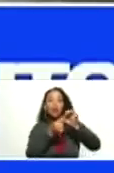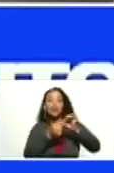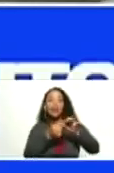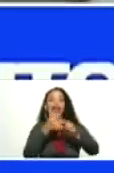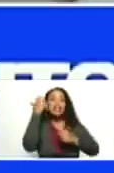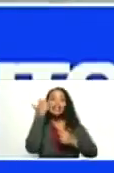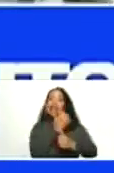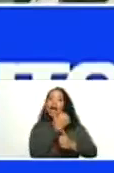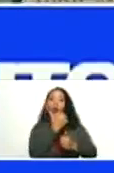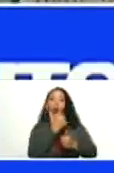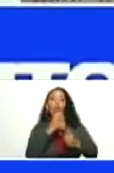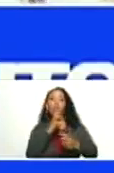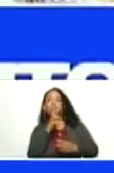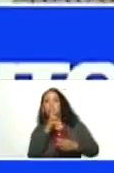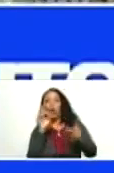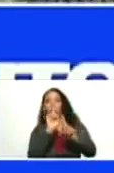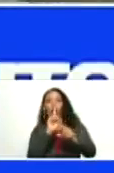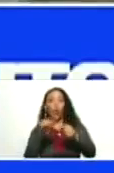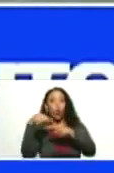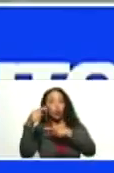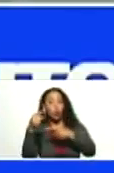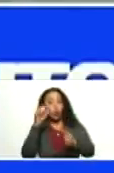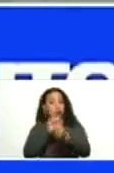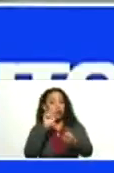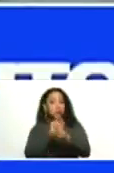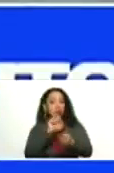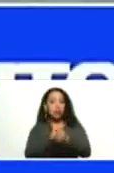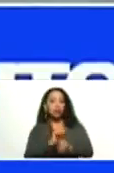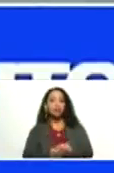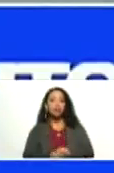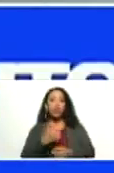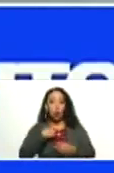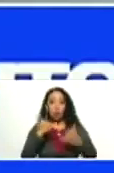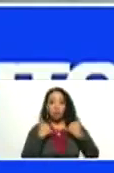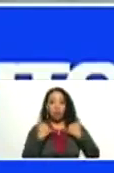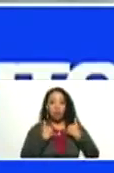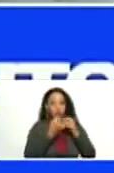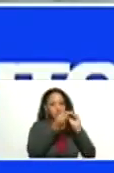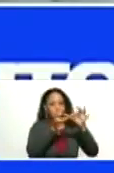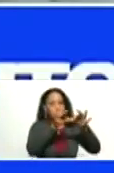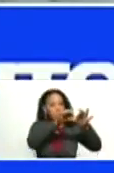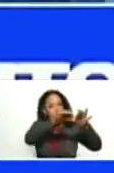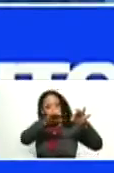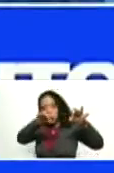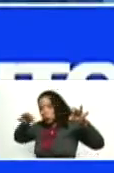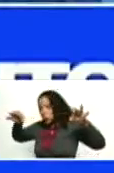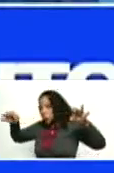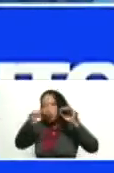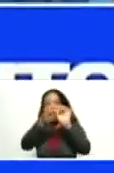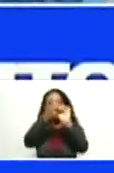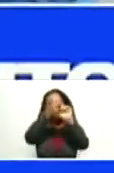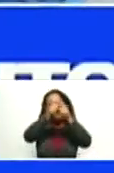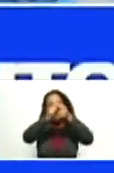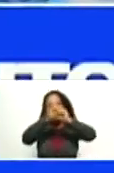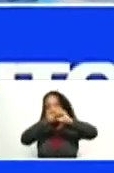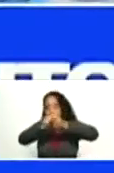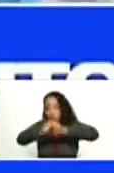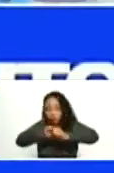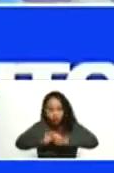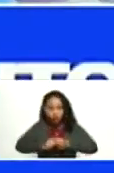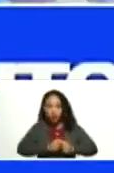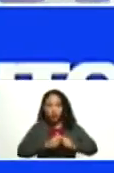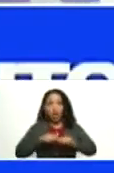inoxidable. Y voy armando, tejiendo, midiendo al tamaño de la persona. Y